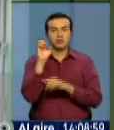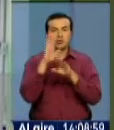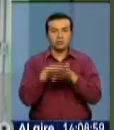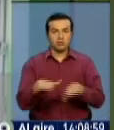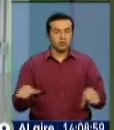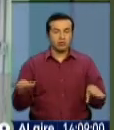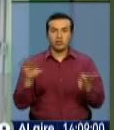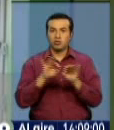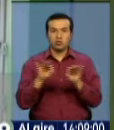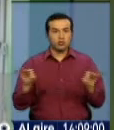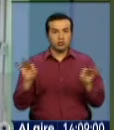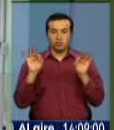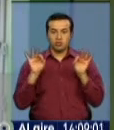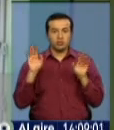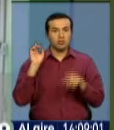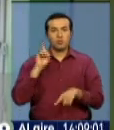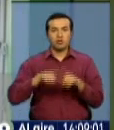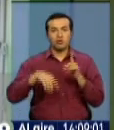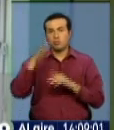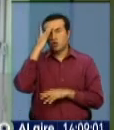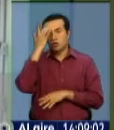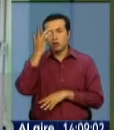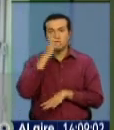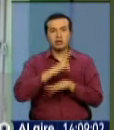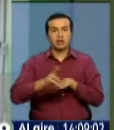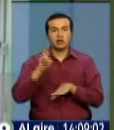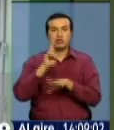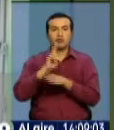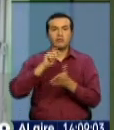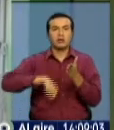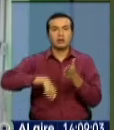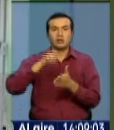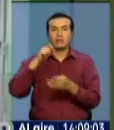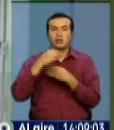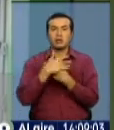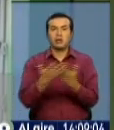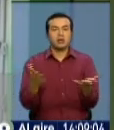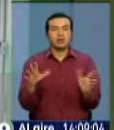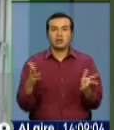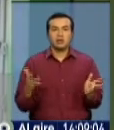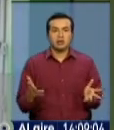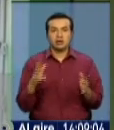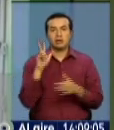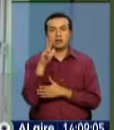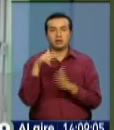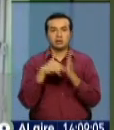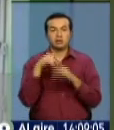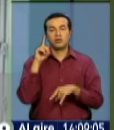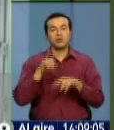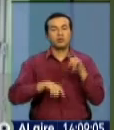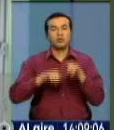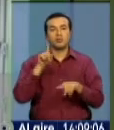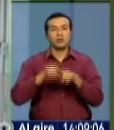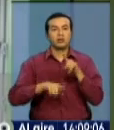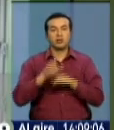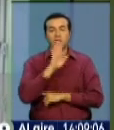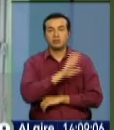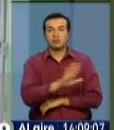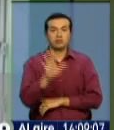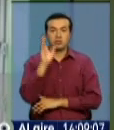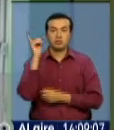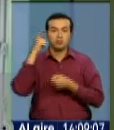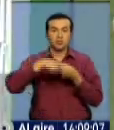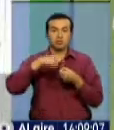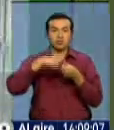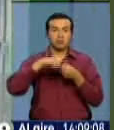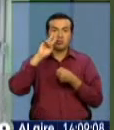no pueden titularse porque el señor rector no les entrega o no firma los títulos, ¿no? Más de 3.000 compañeros que no pueden